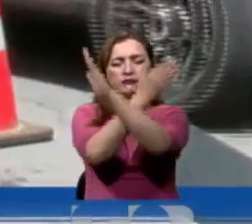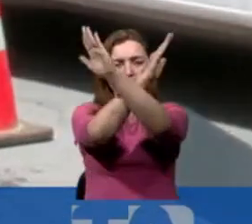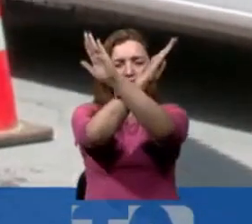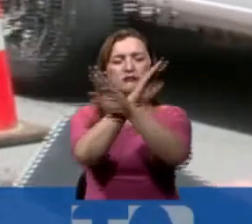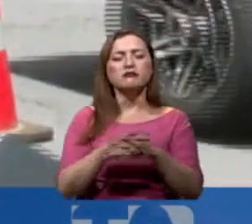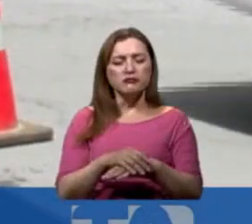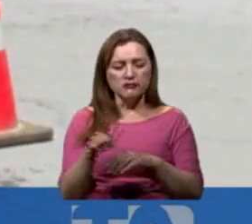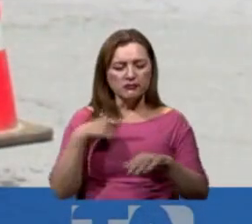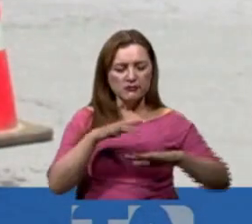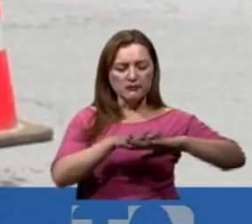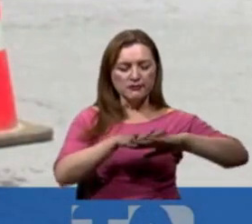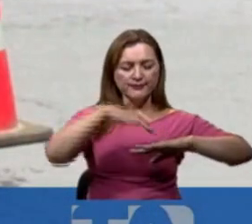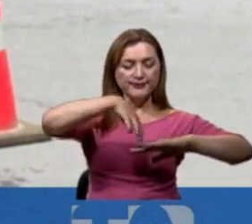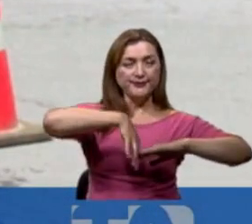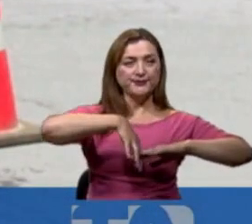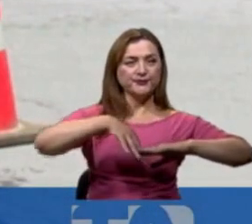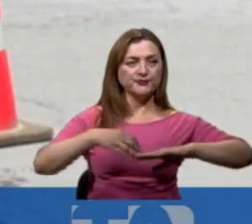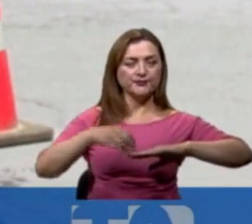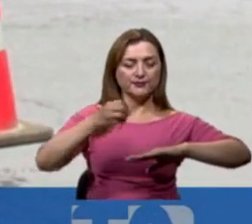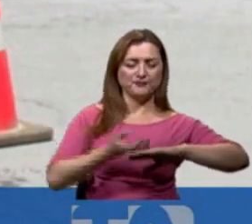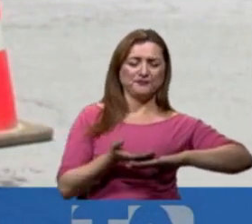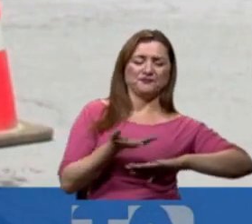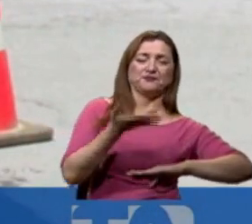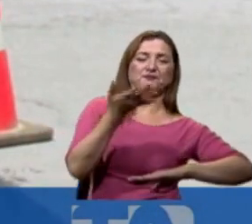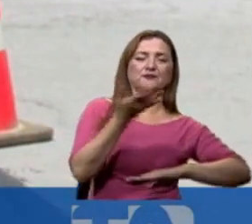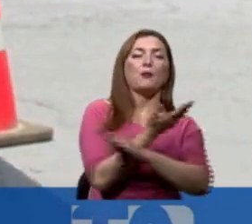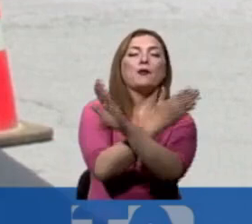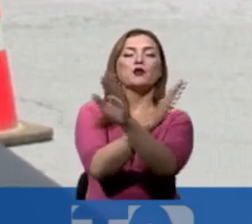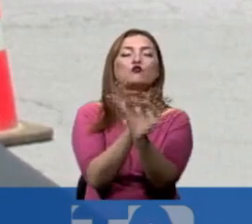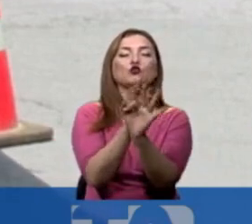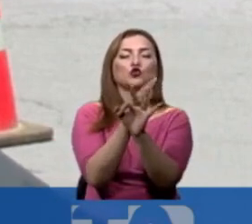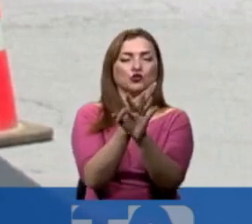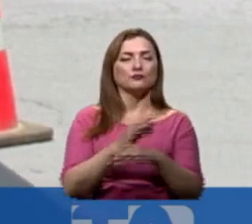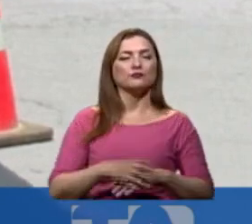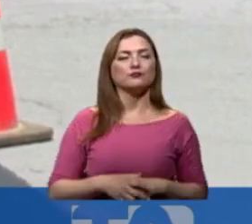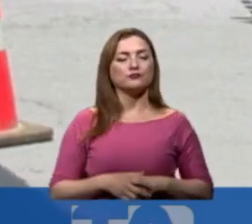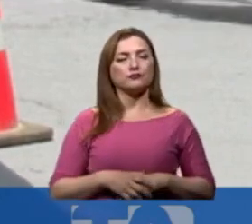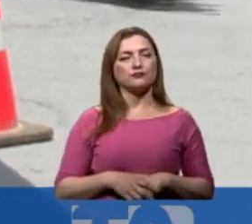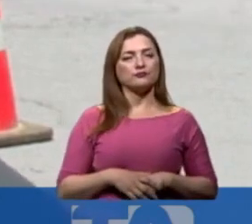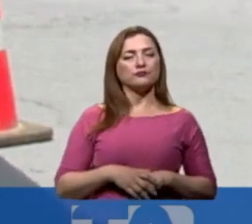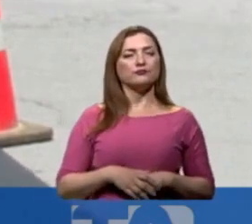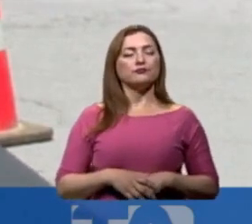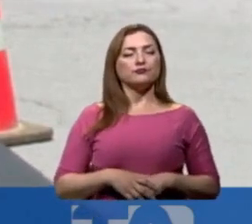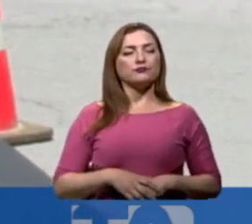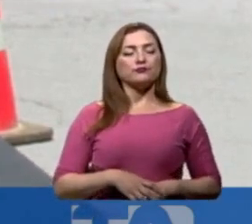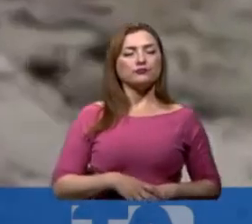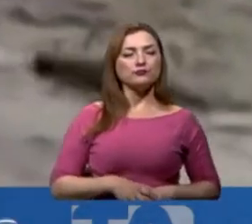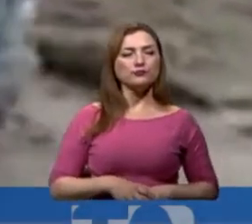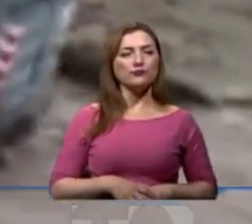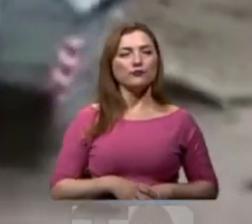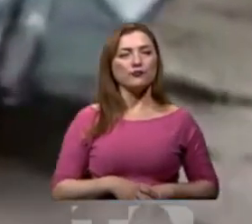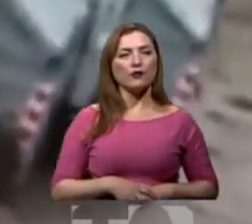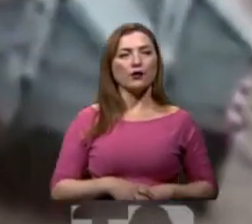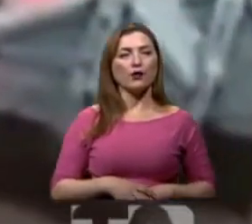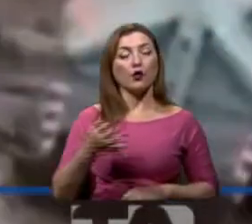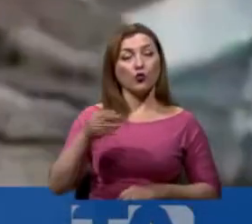la obstrucción de las redes de alcantarillado y que estén en funcionamiento ahora que estamos en época invernal. Y es